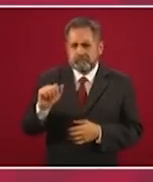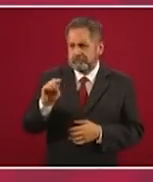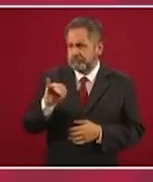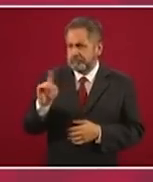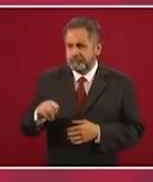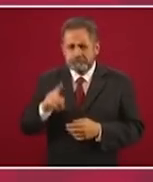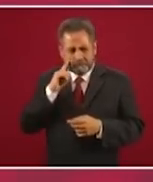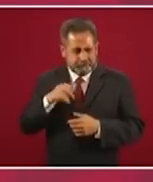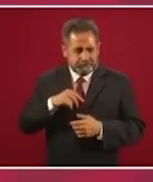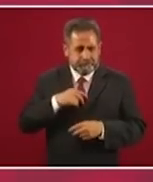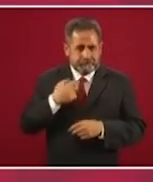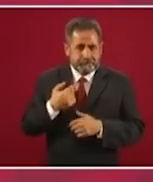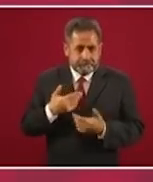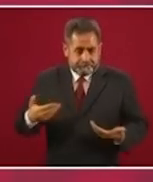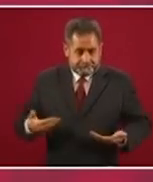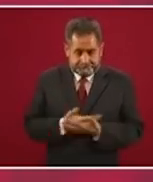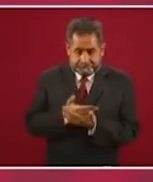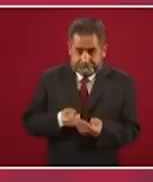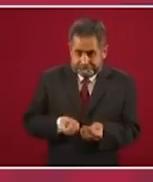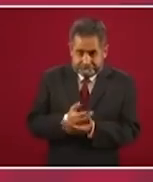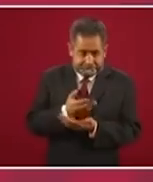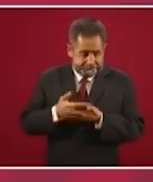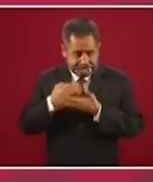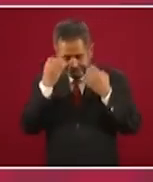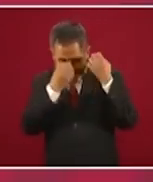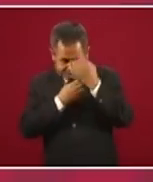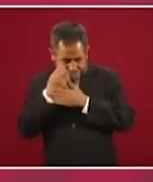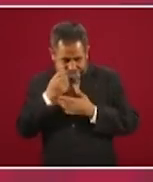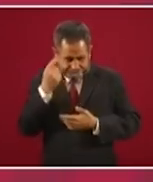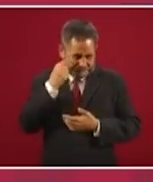en neonatal, estamos poniendo todo el énfasis que